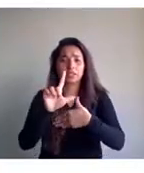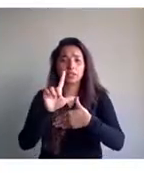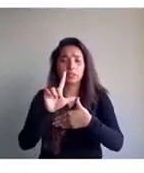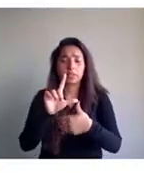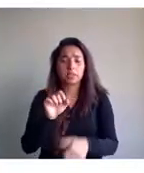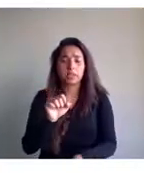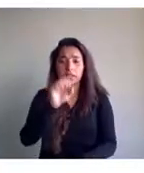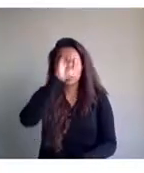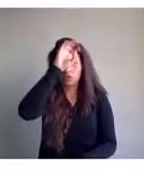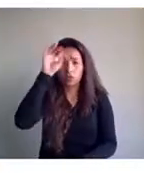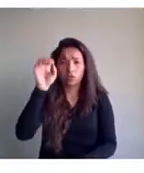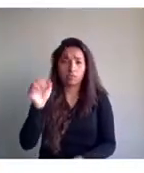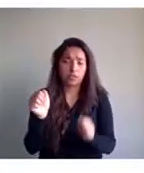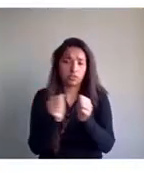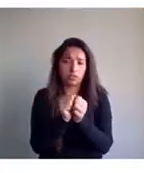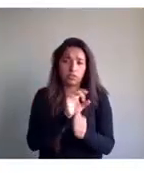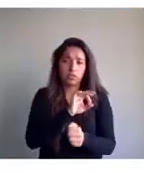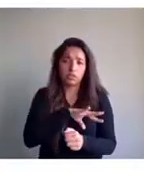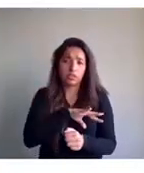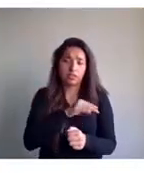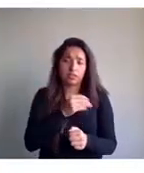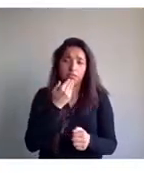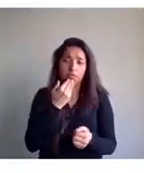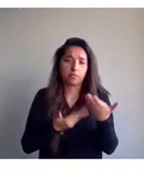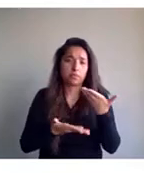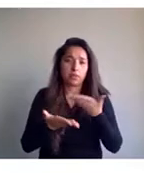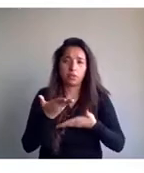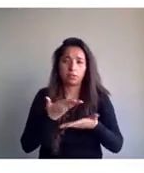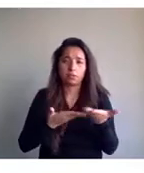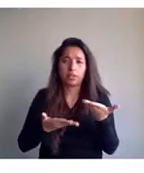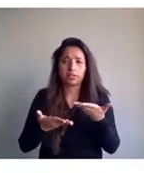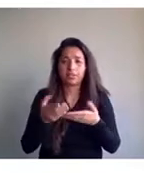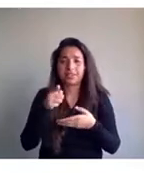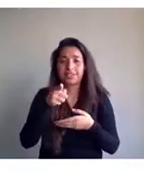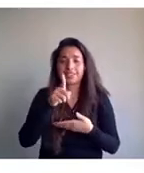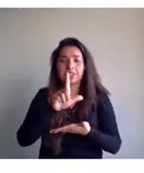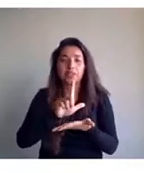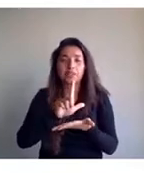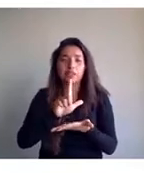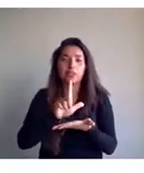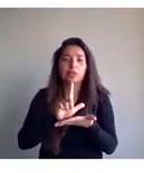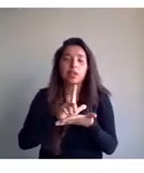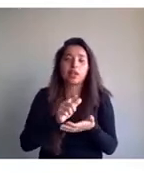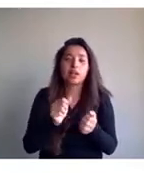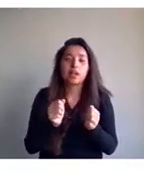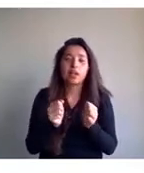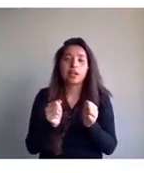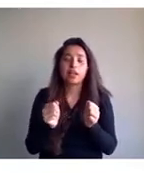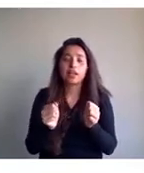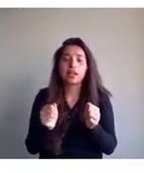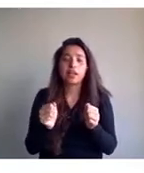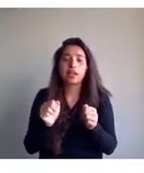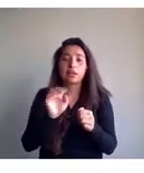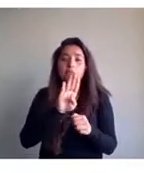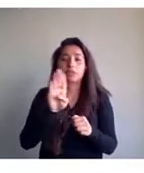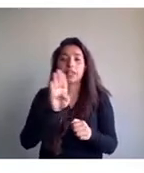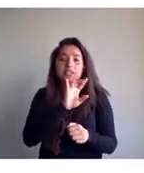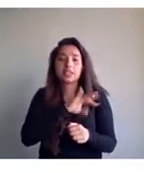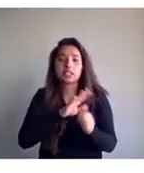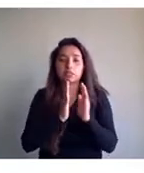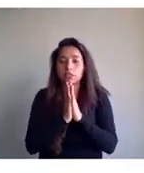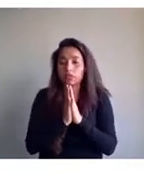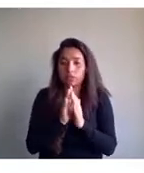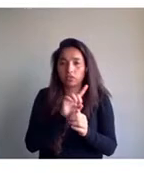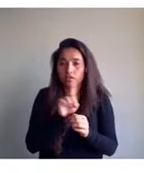chile compartir ese espacio con mi compañera alejandra escobar director ejecutivo de best bar y sigue así que por favor no olviden